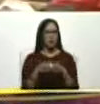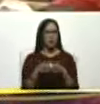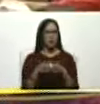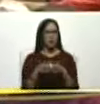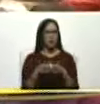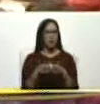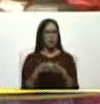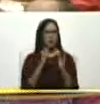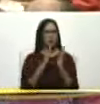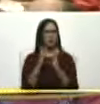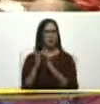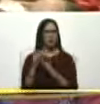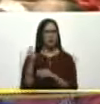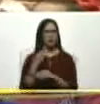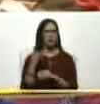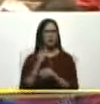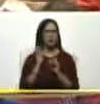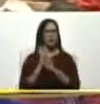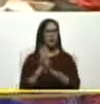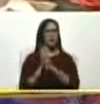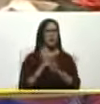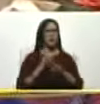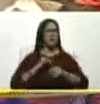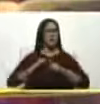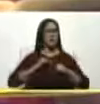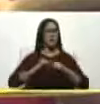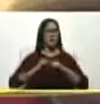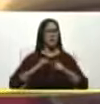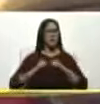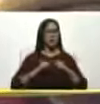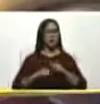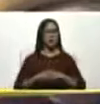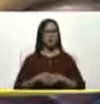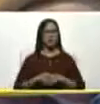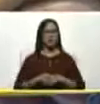que organizar solo las marchas, movilizaciones gigantescas,